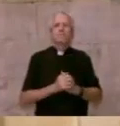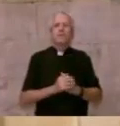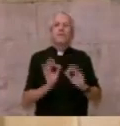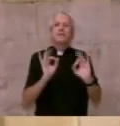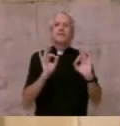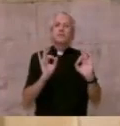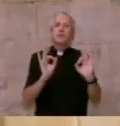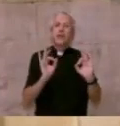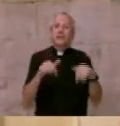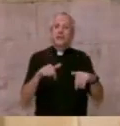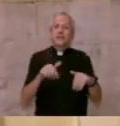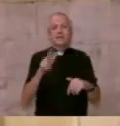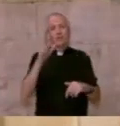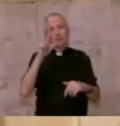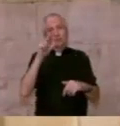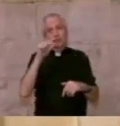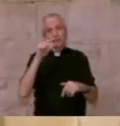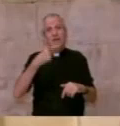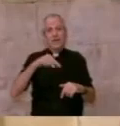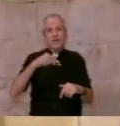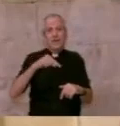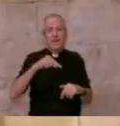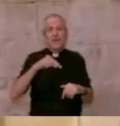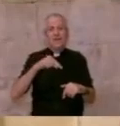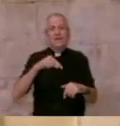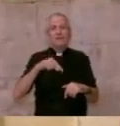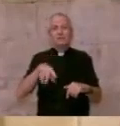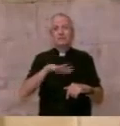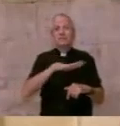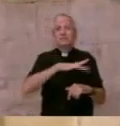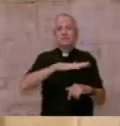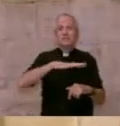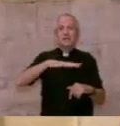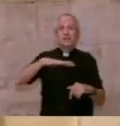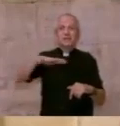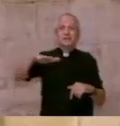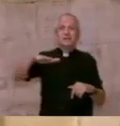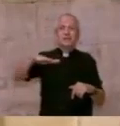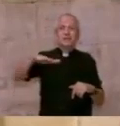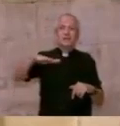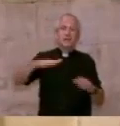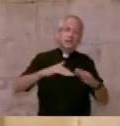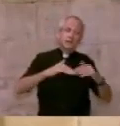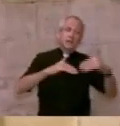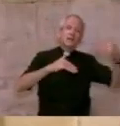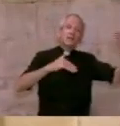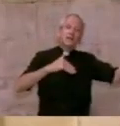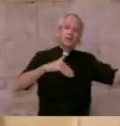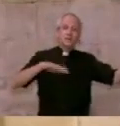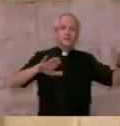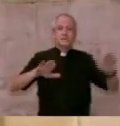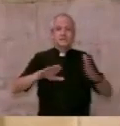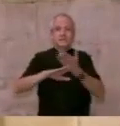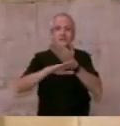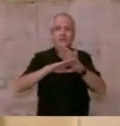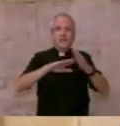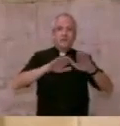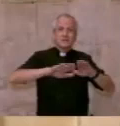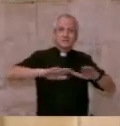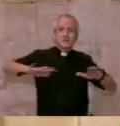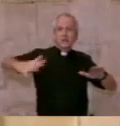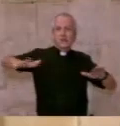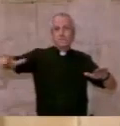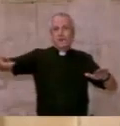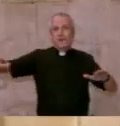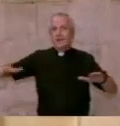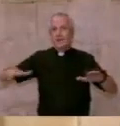Y estoy en Tortosa y no me olvido que aquí hay los que estáis en el mar y los que estáis en el interior. Pero no me olvido de los que viven